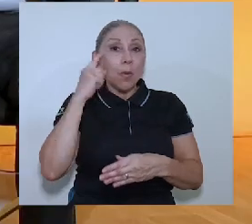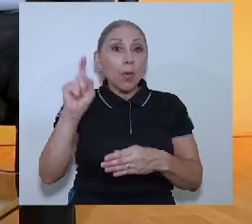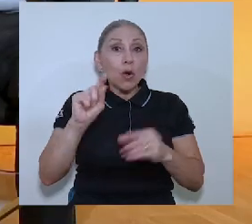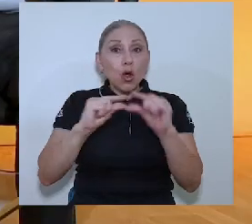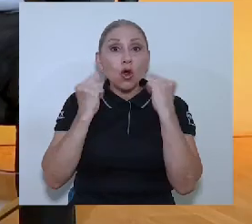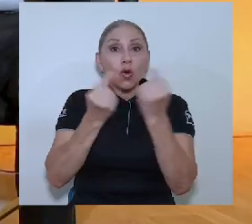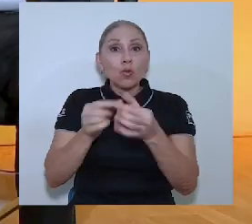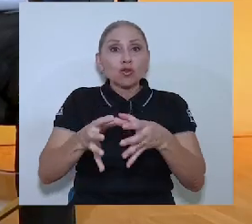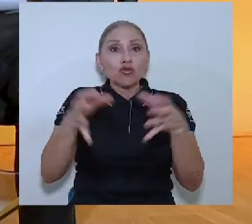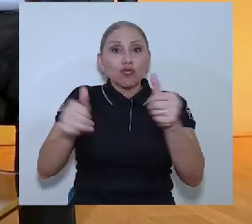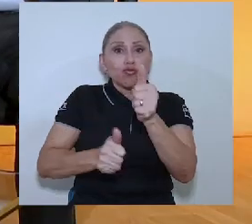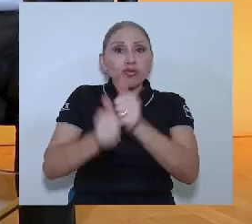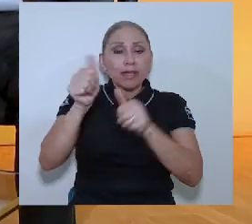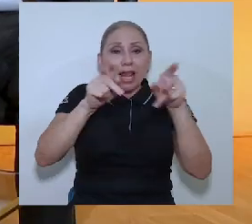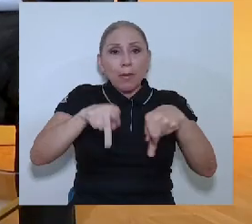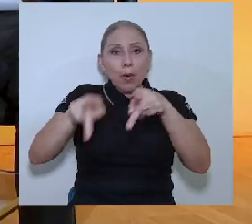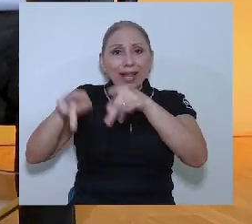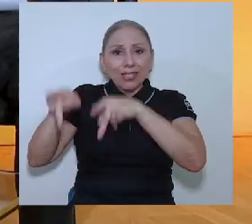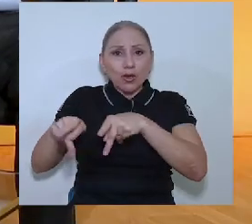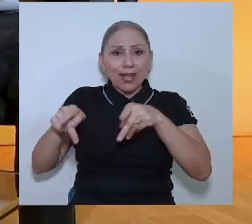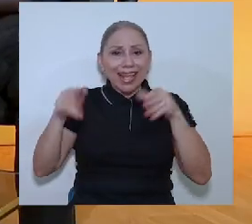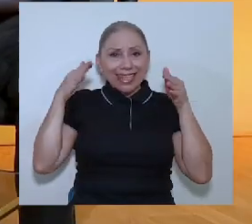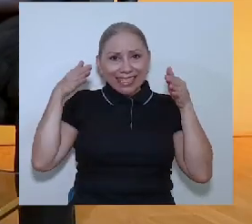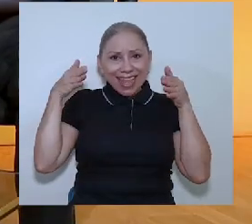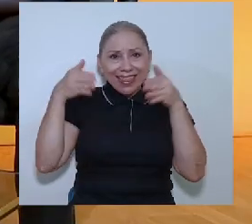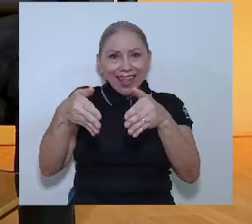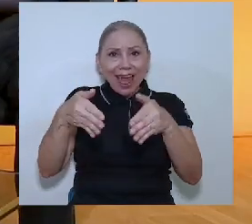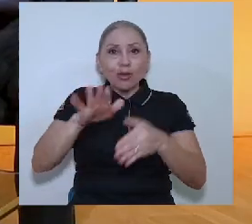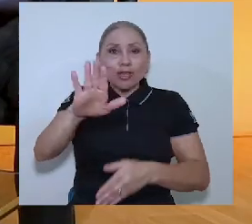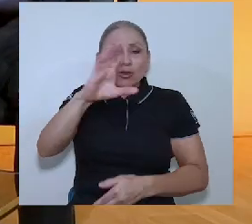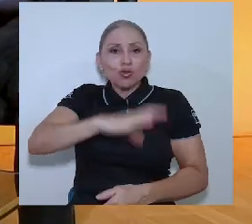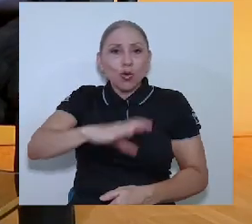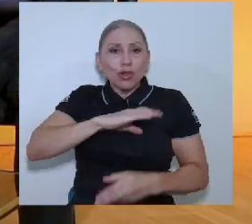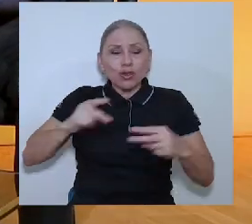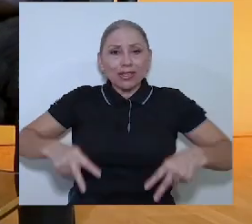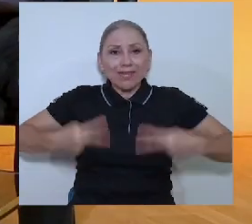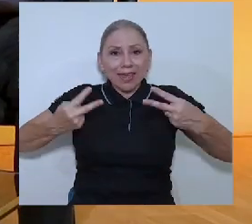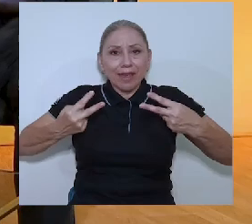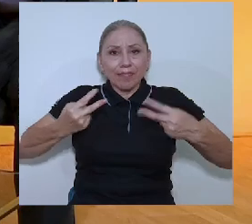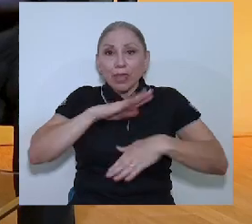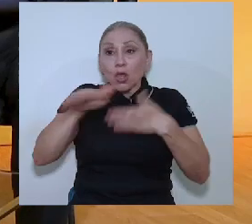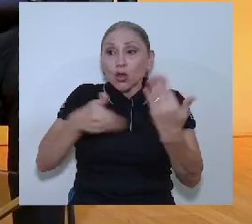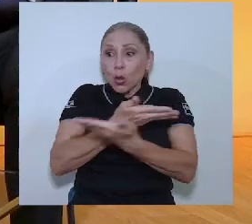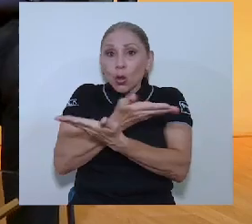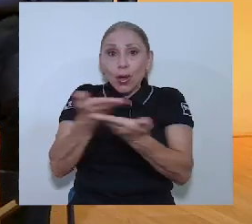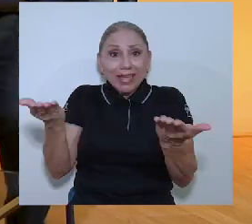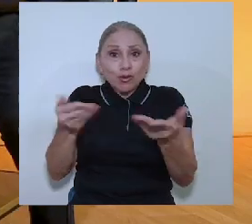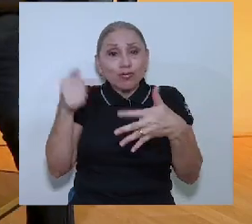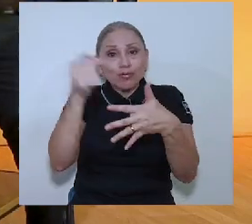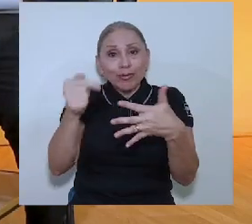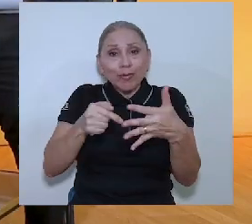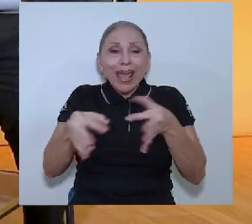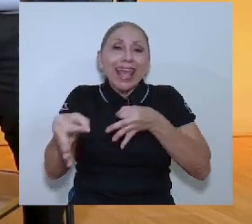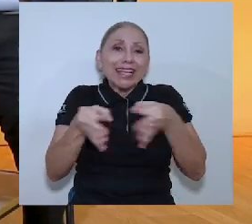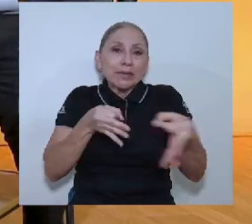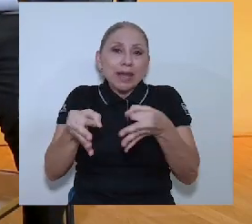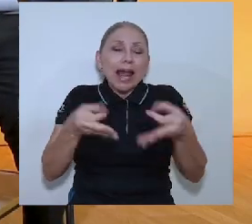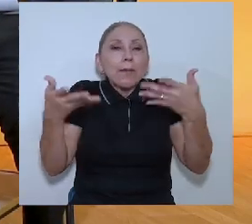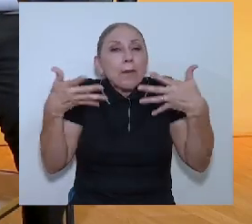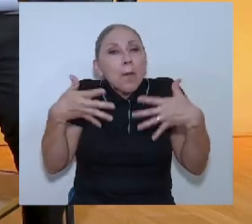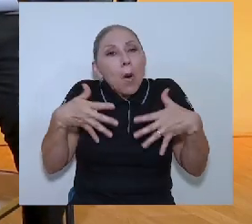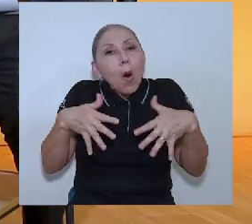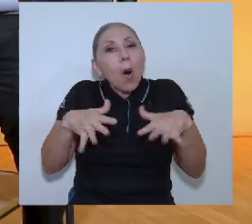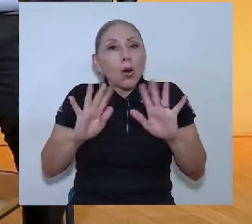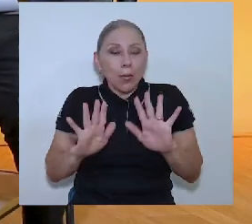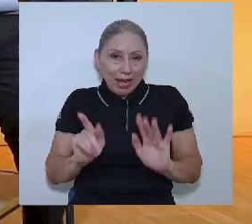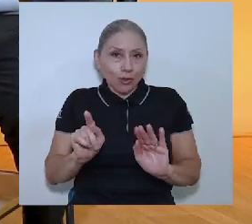sectores de la población centrados en sus condiciones de vida. Y todo esto yo creo que explica, por lo menos en